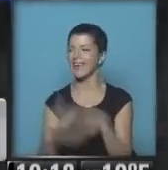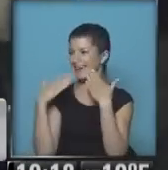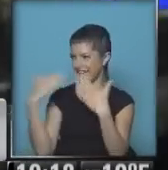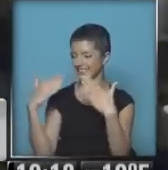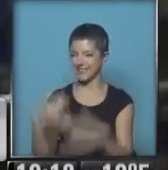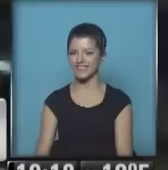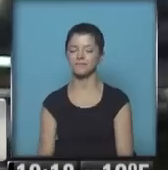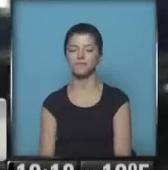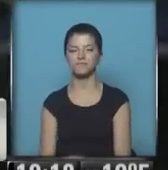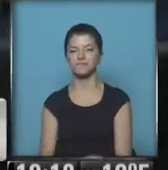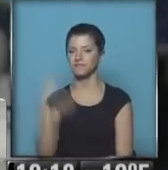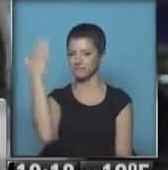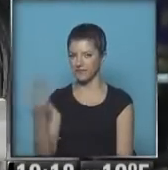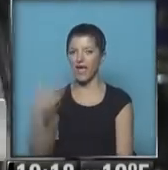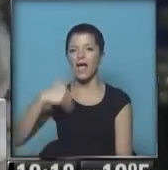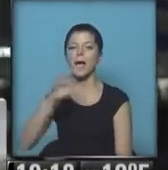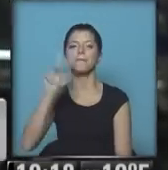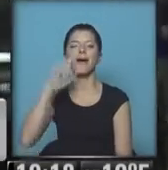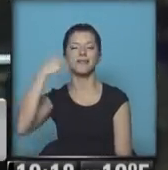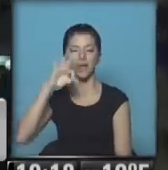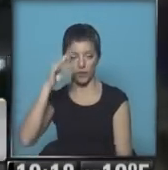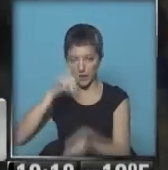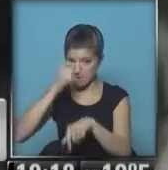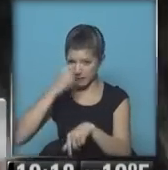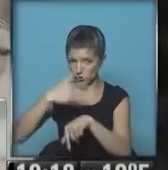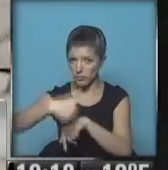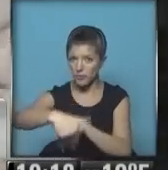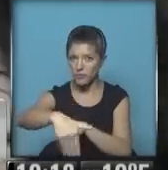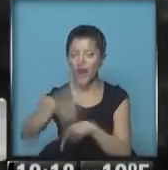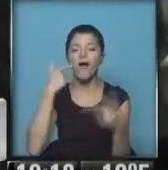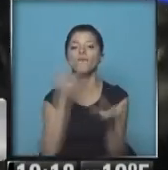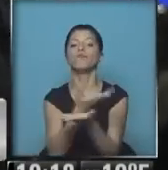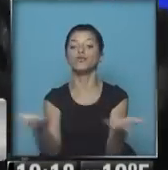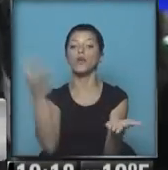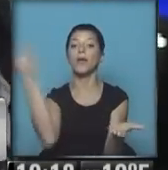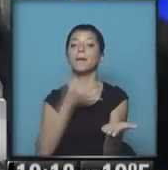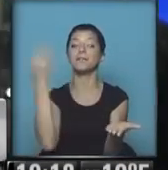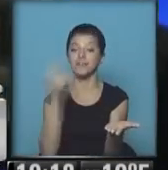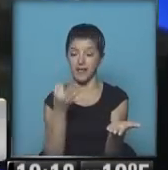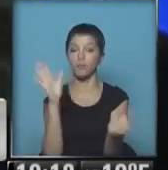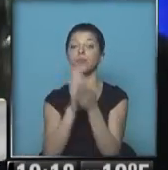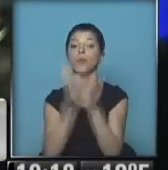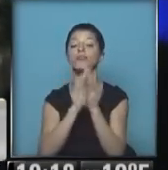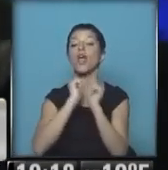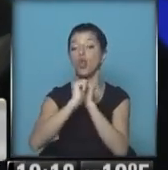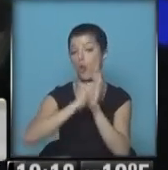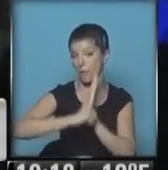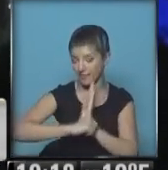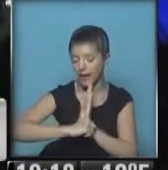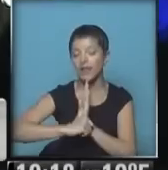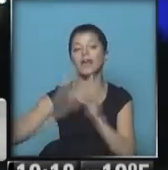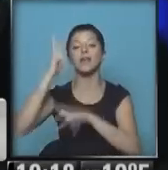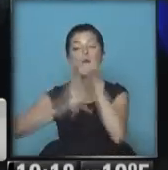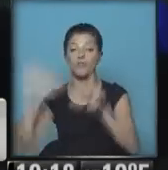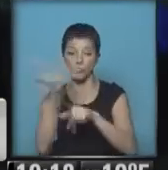palabra entonces de Mariano. En instantes nada más va a comenzar una función especial, una especie de documental que les va a contar a todas las personas que están